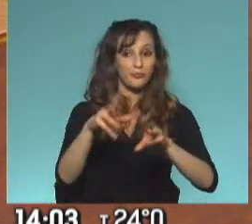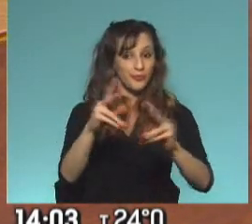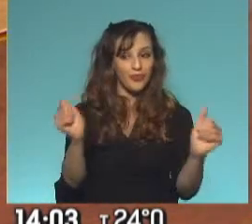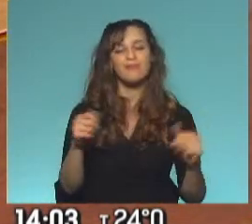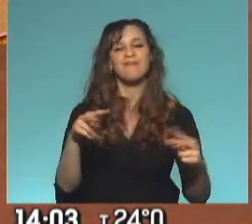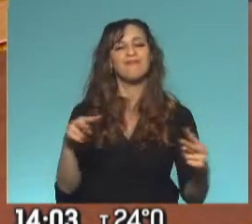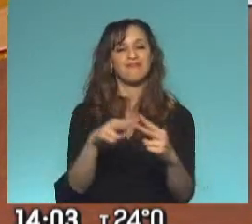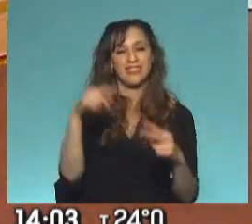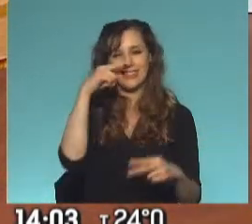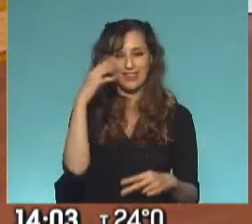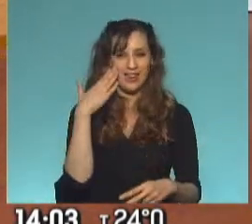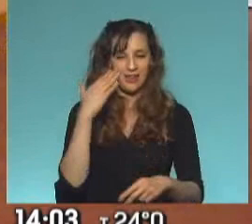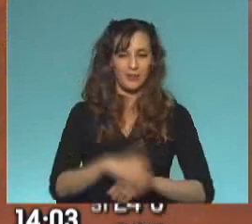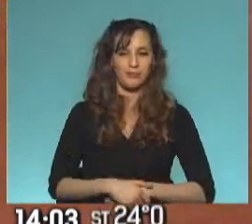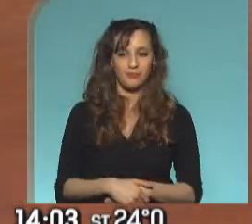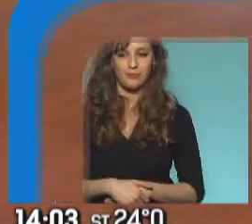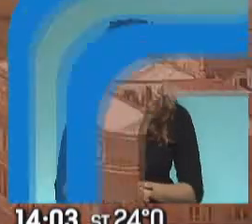esperamos en la tradición central